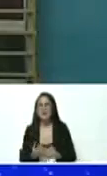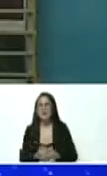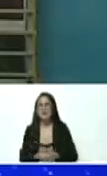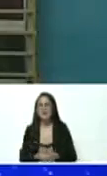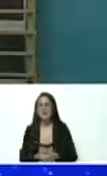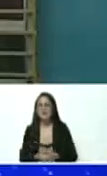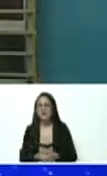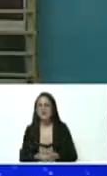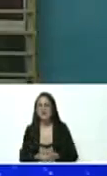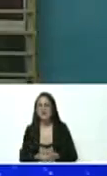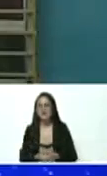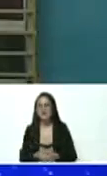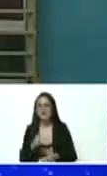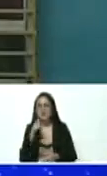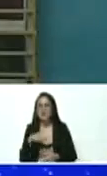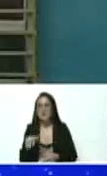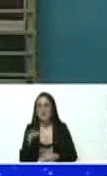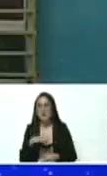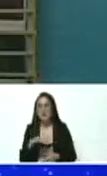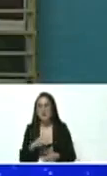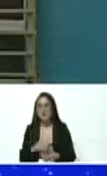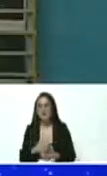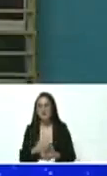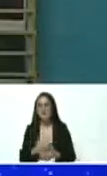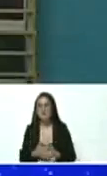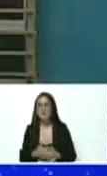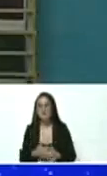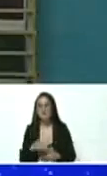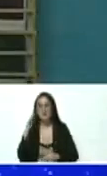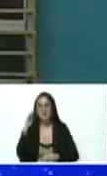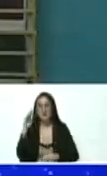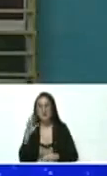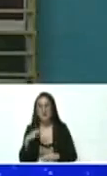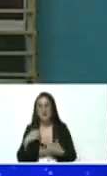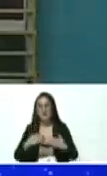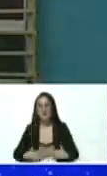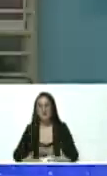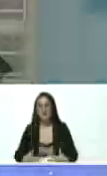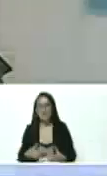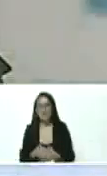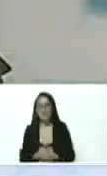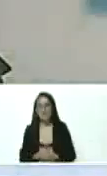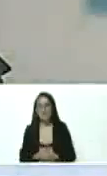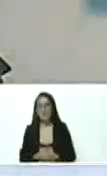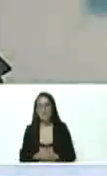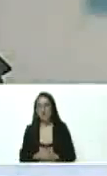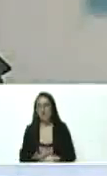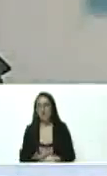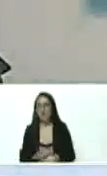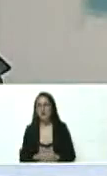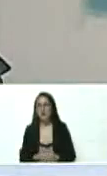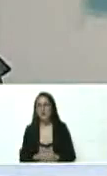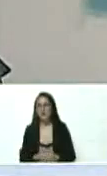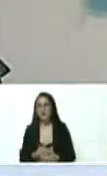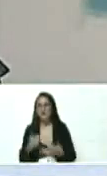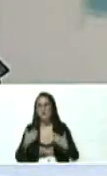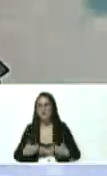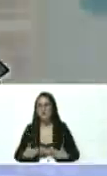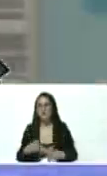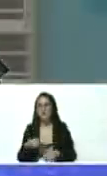hay entre el pueblo combatiente y los soldados de uniforme. ¿Ah? Ese espíritu es